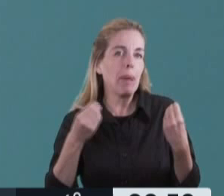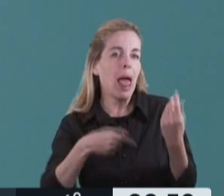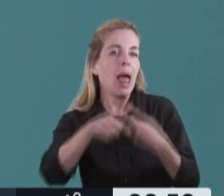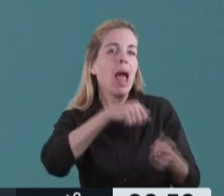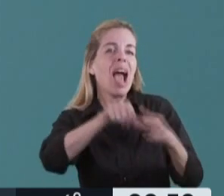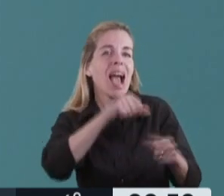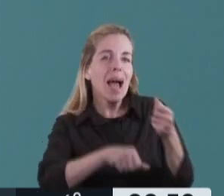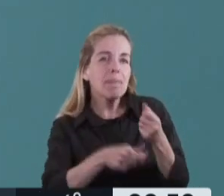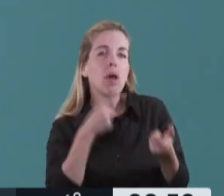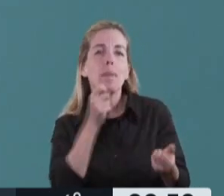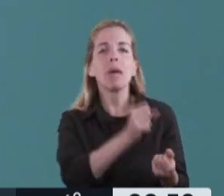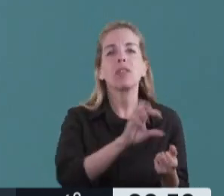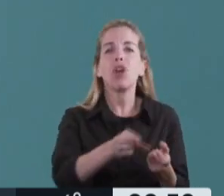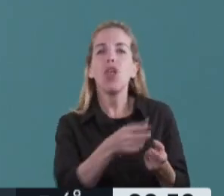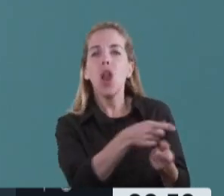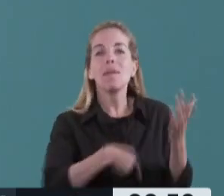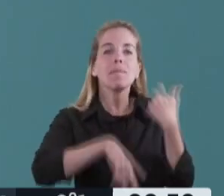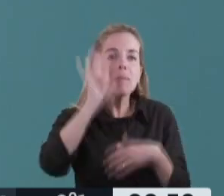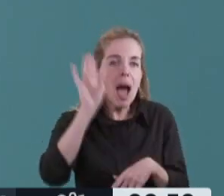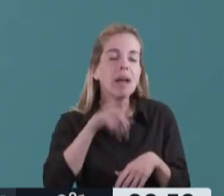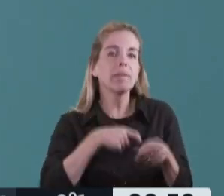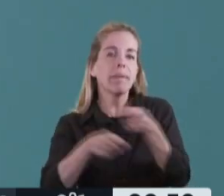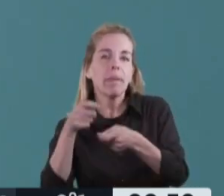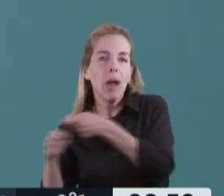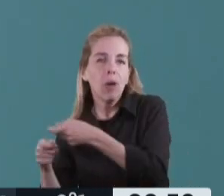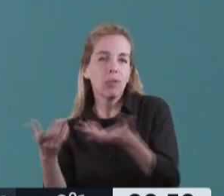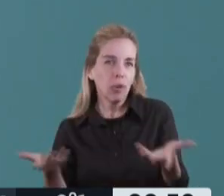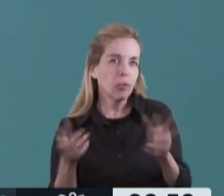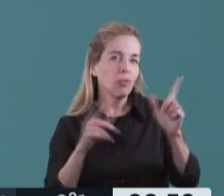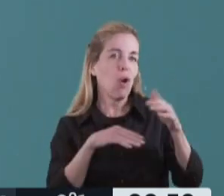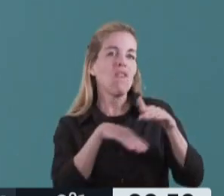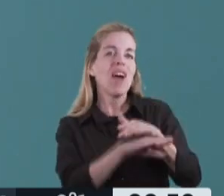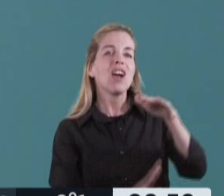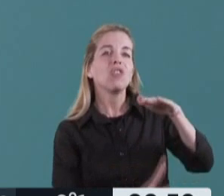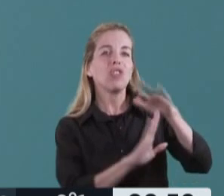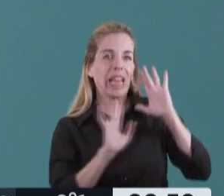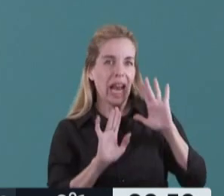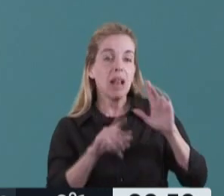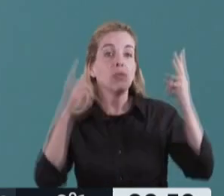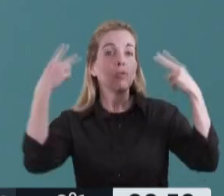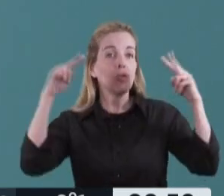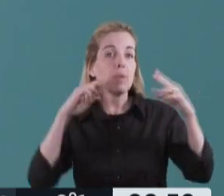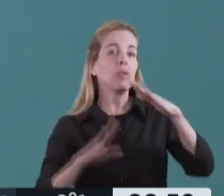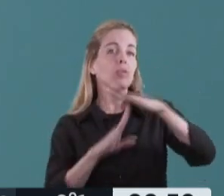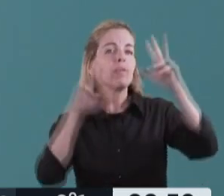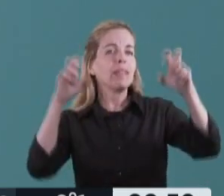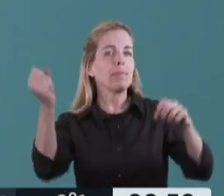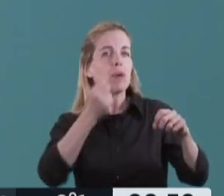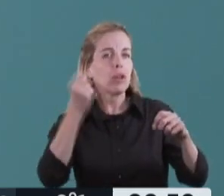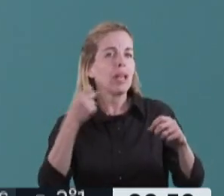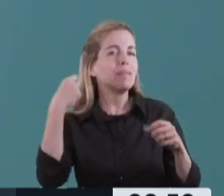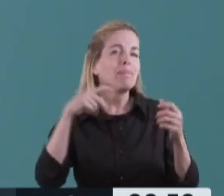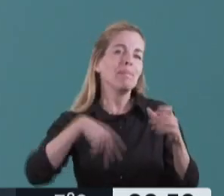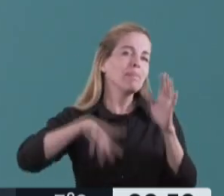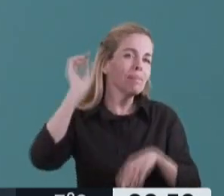necesitamos fortalecer las reservas del banco central el turismo es uno de los de los principales de los principales generadores de divisas para la argentina y